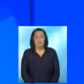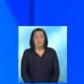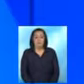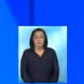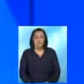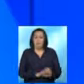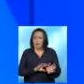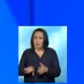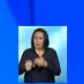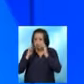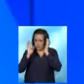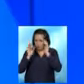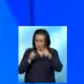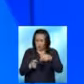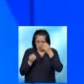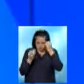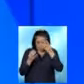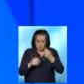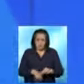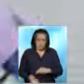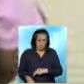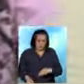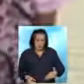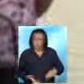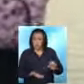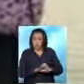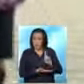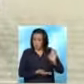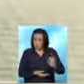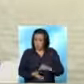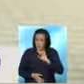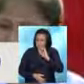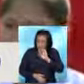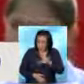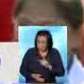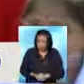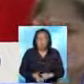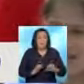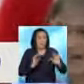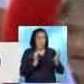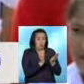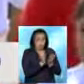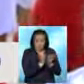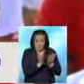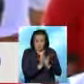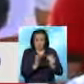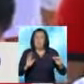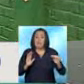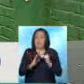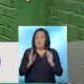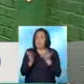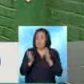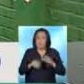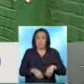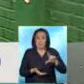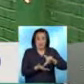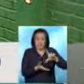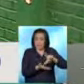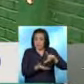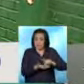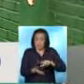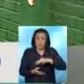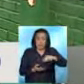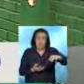¿Cómo ha quedado todo? Y mucha atención con la siguiente información, porque el Ministerio de Educación ha dado a conocer que las clases en Lima Metropolitana, atención,